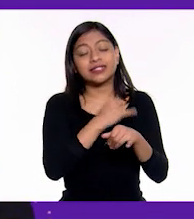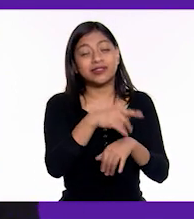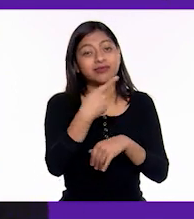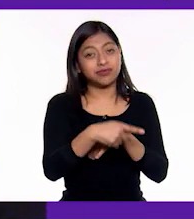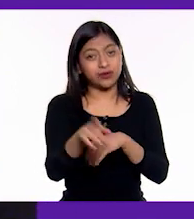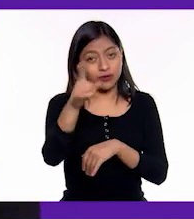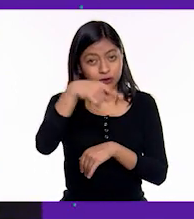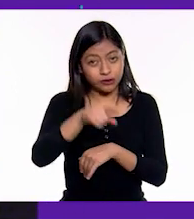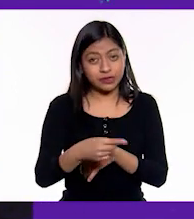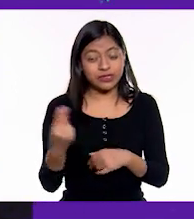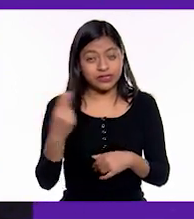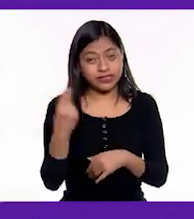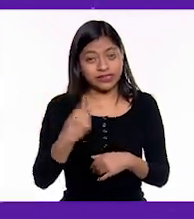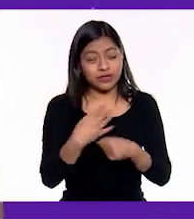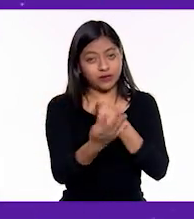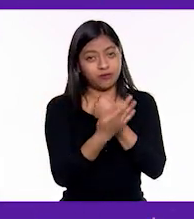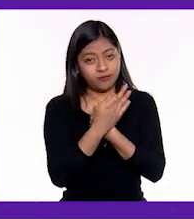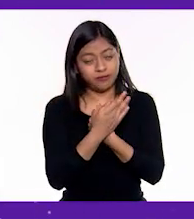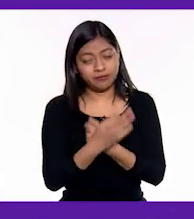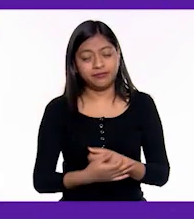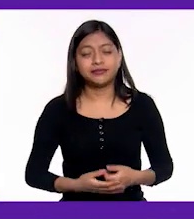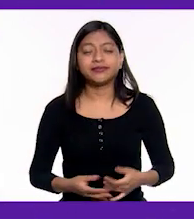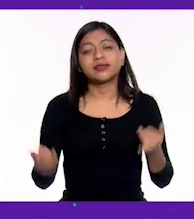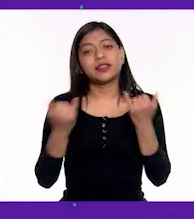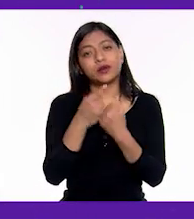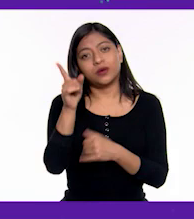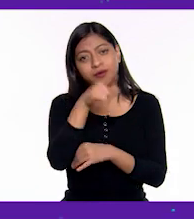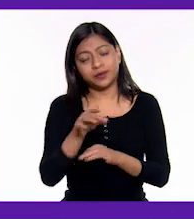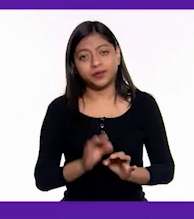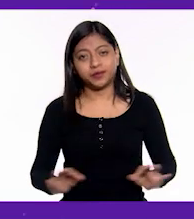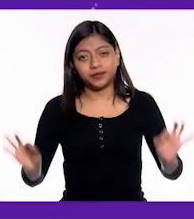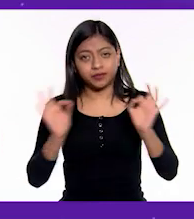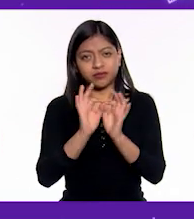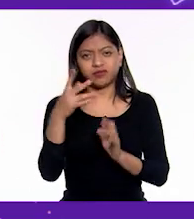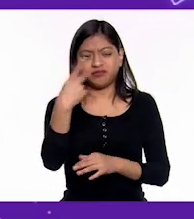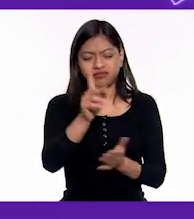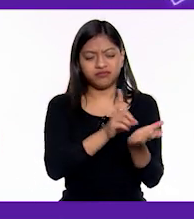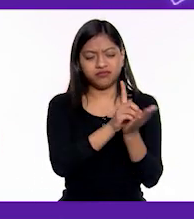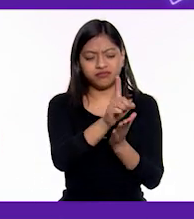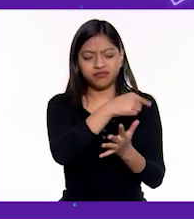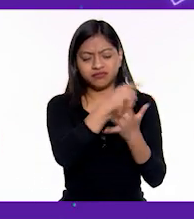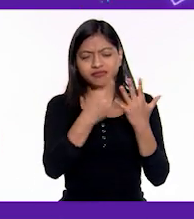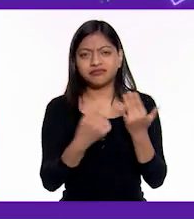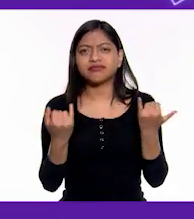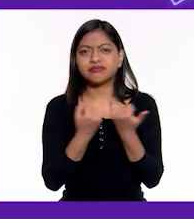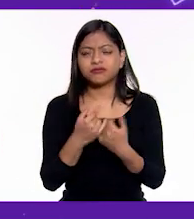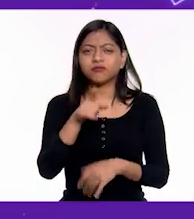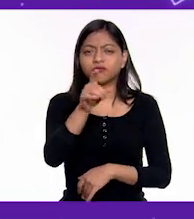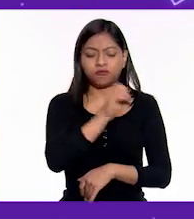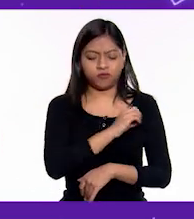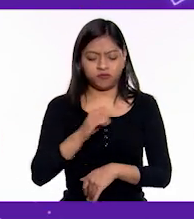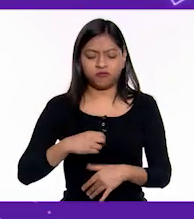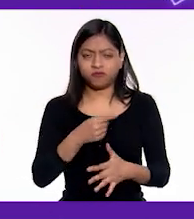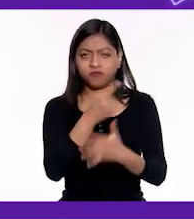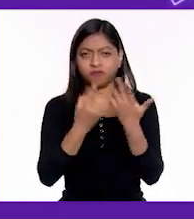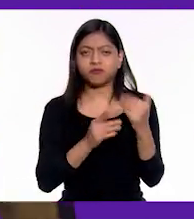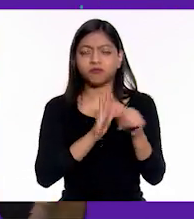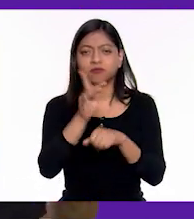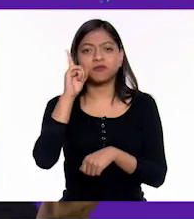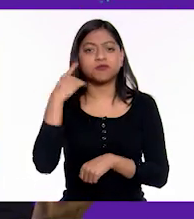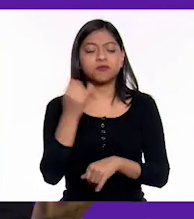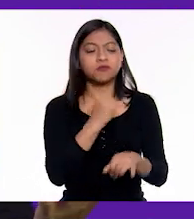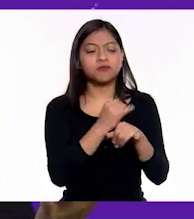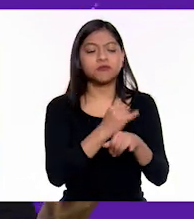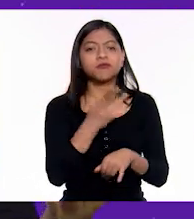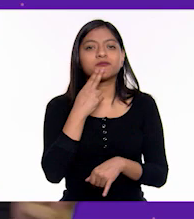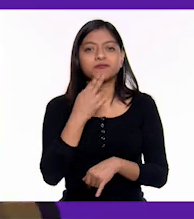proteger nuestro yo digital. Pero también es importante conocer cuáles son tus derechos y obligaciones al utilizar los medios digitales para